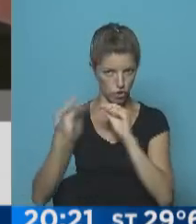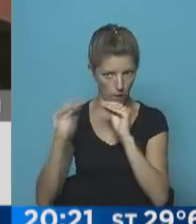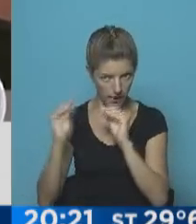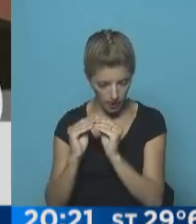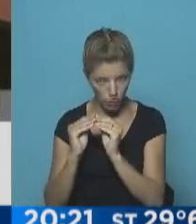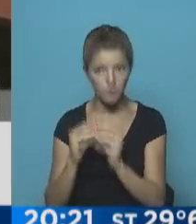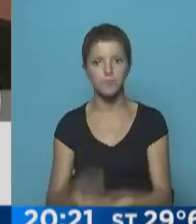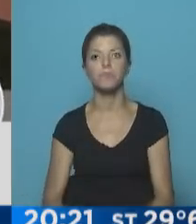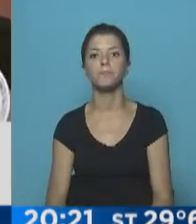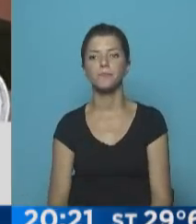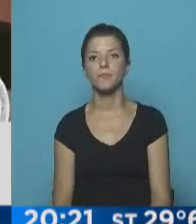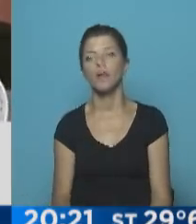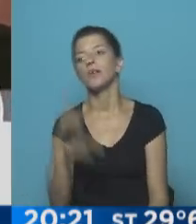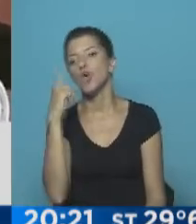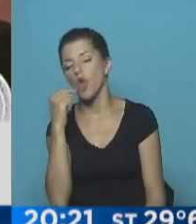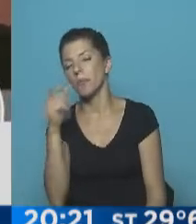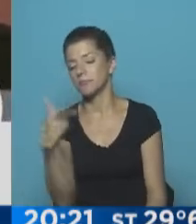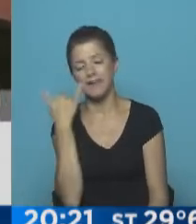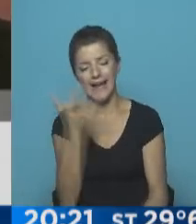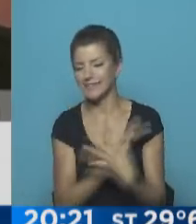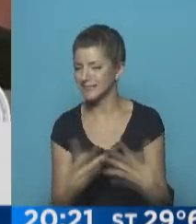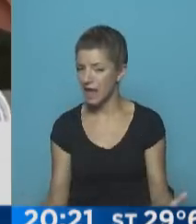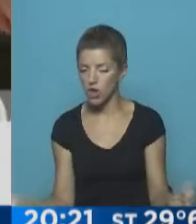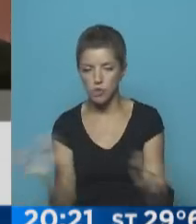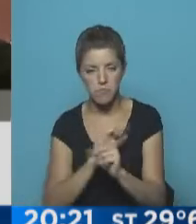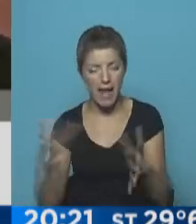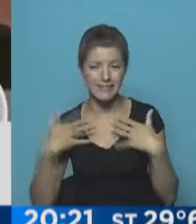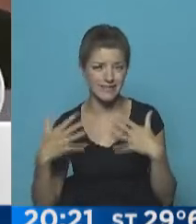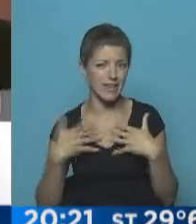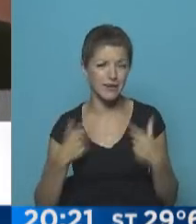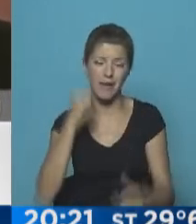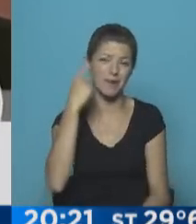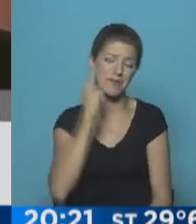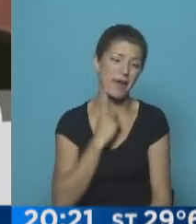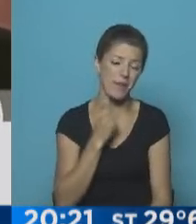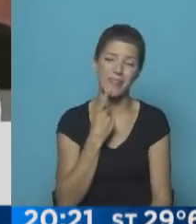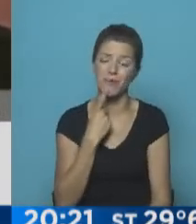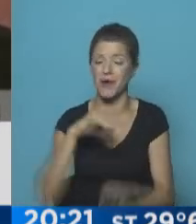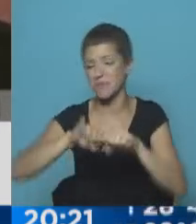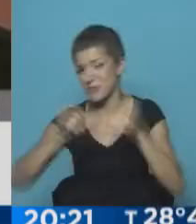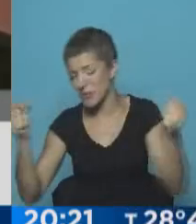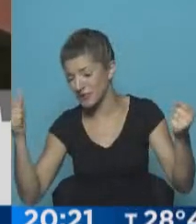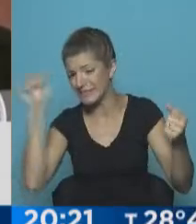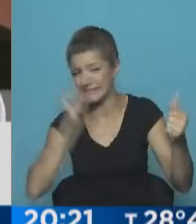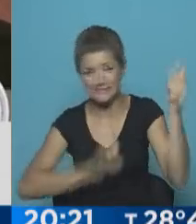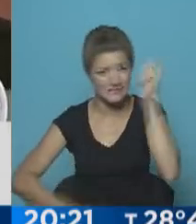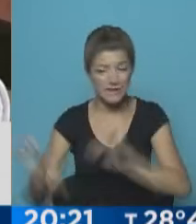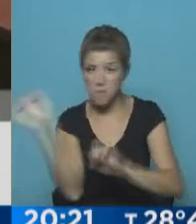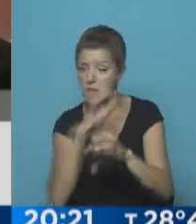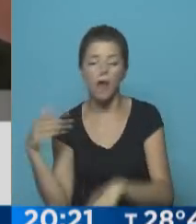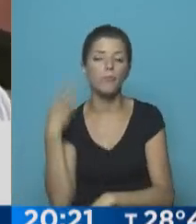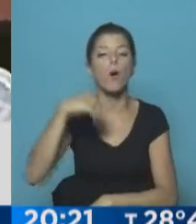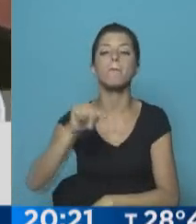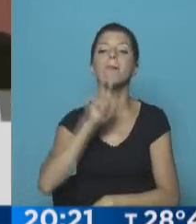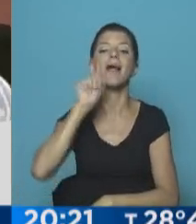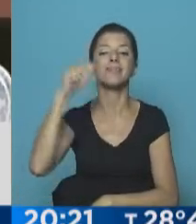entrega prácticamente, la entrega como que estaba cansado, abatido, con la mandíbula rota, herido como estaba Martín Lanata. Y los